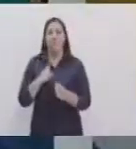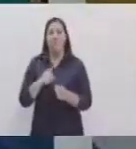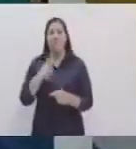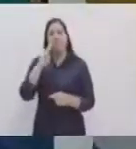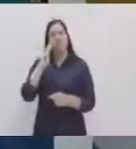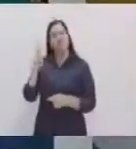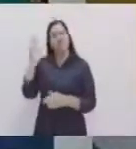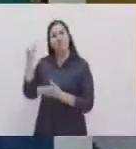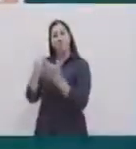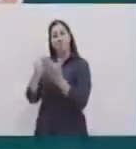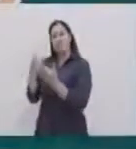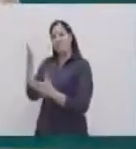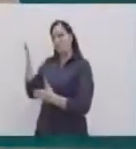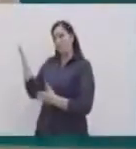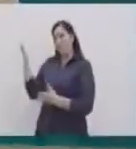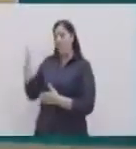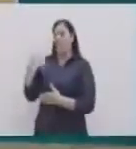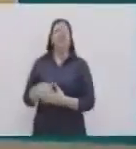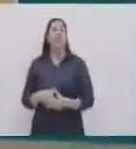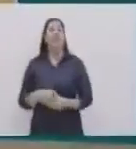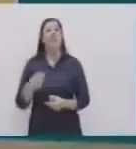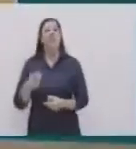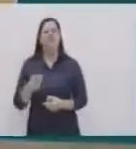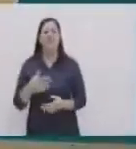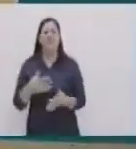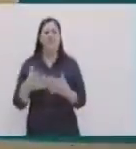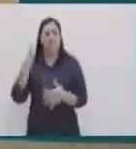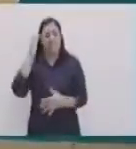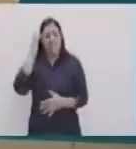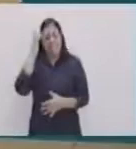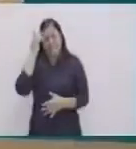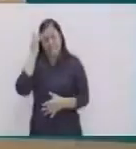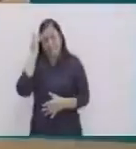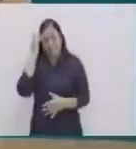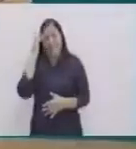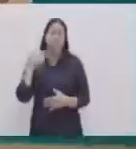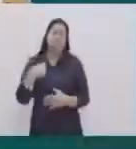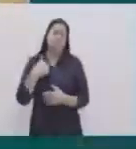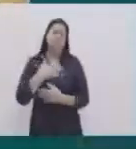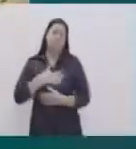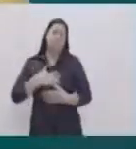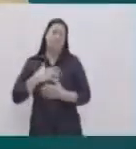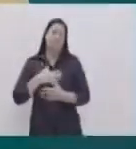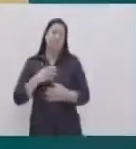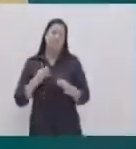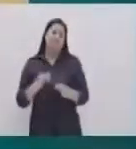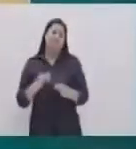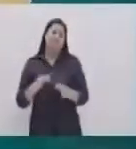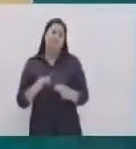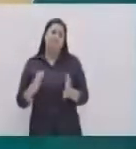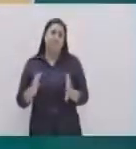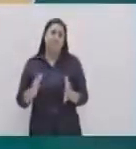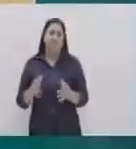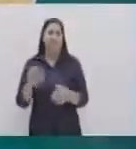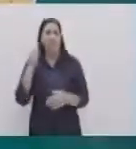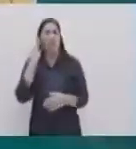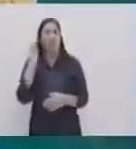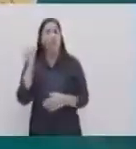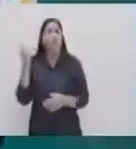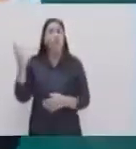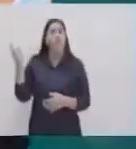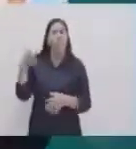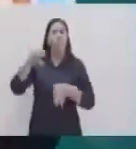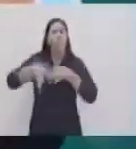Observemos la imagen. A pesar del dolor de cabeza, disfruté la película. ¿Por qué nuestro personaje está indicándonos